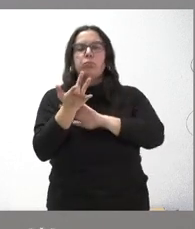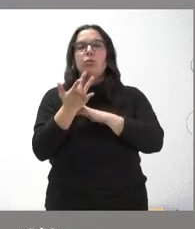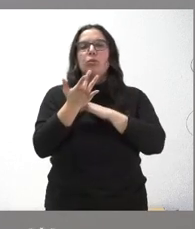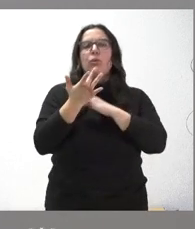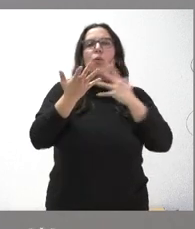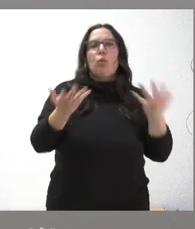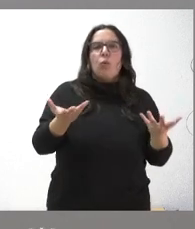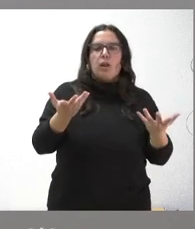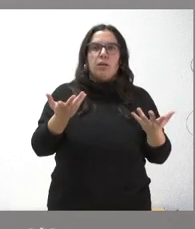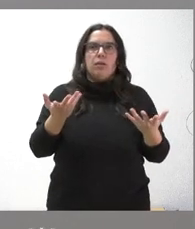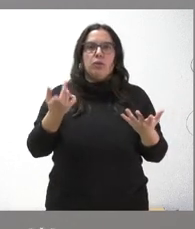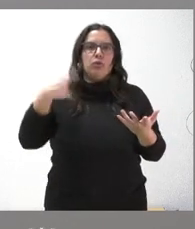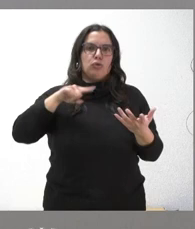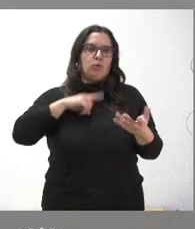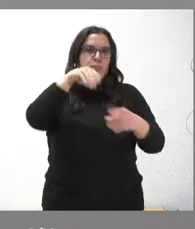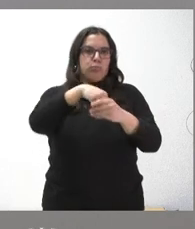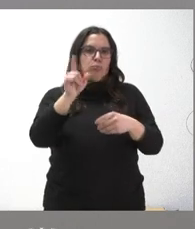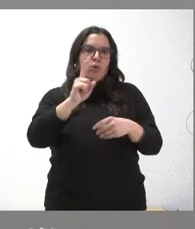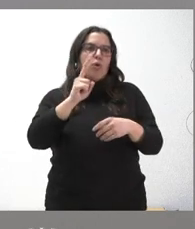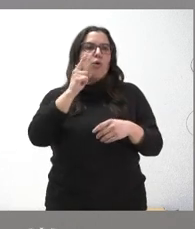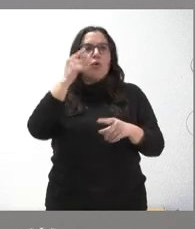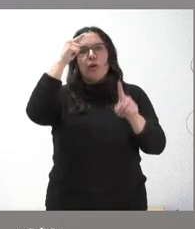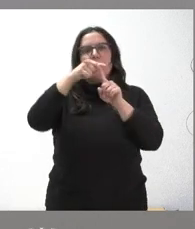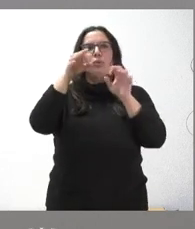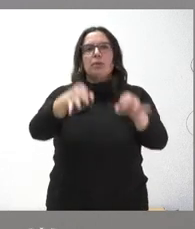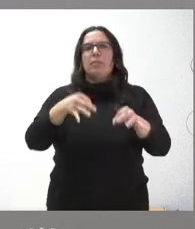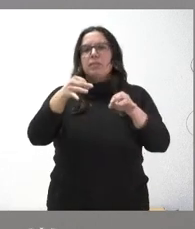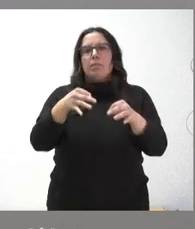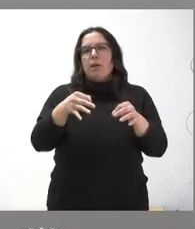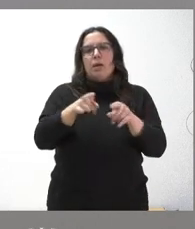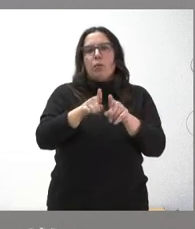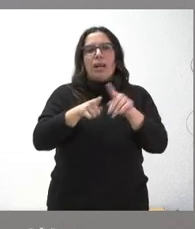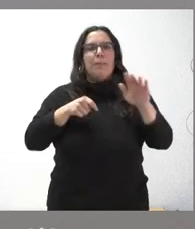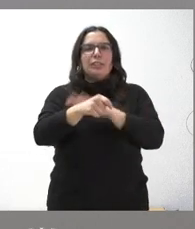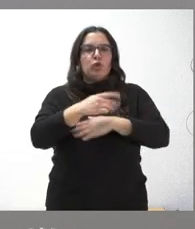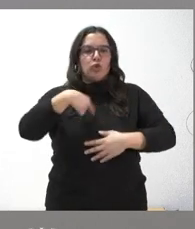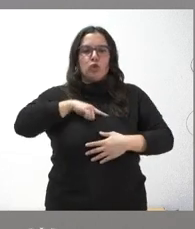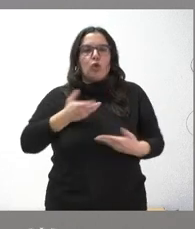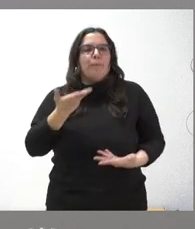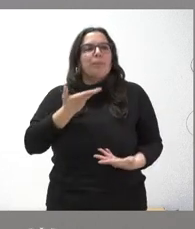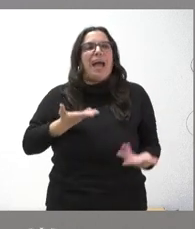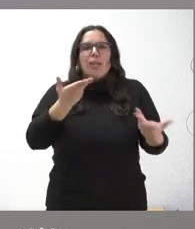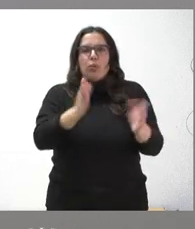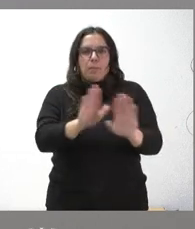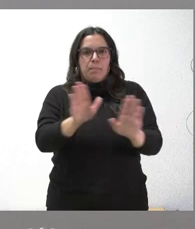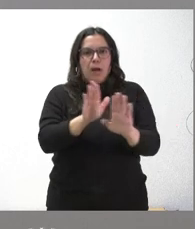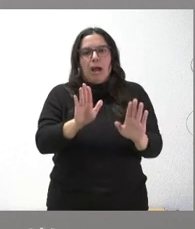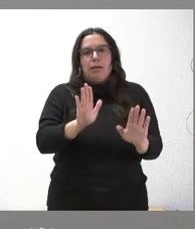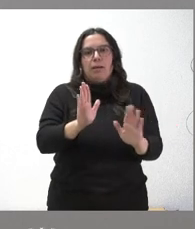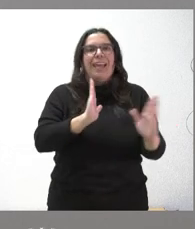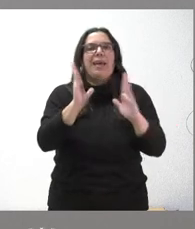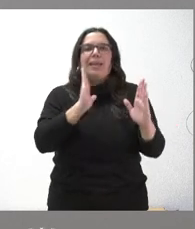más adecuada porque nuestra misión siempre va a ser tener un papel minoritario en términos de inversión y también eh coyuntural en el